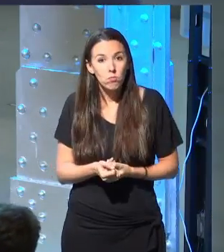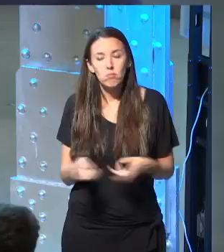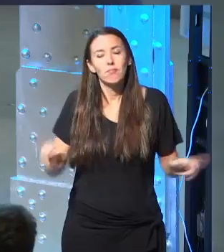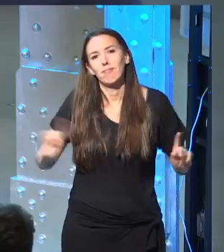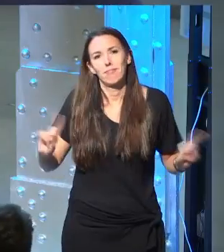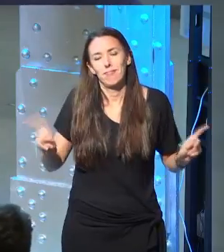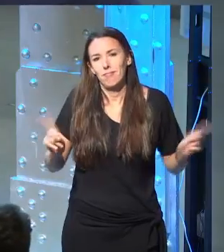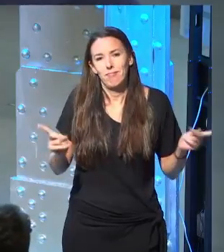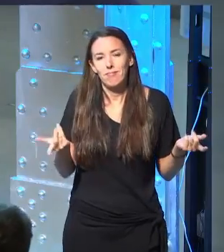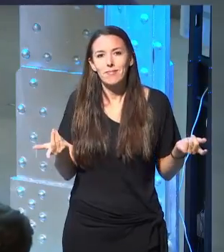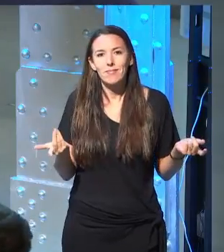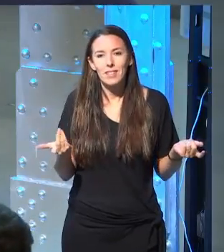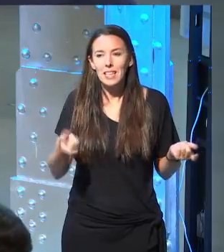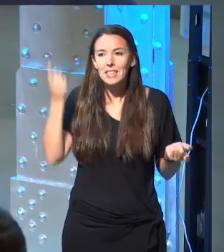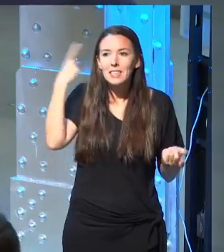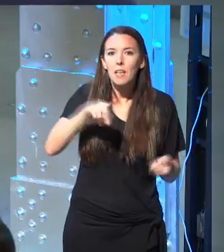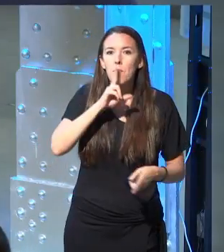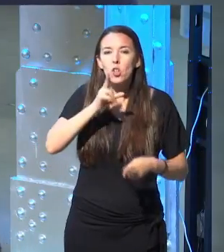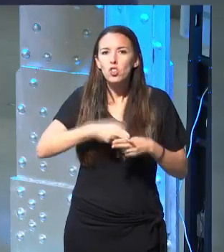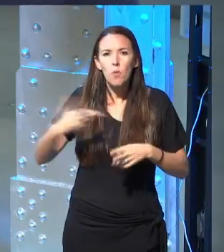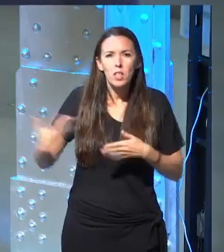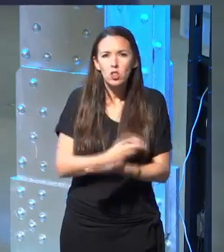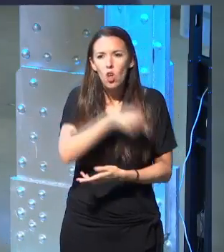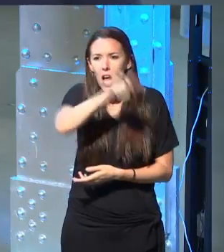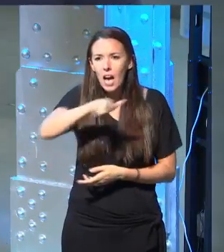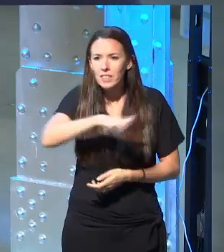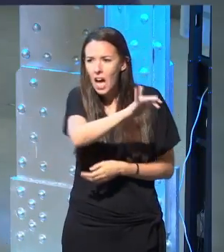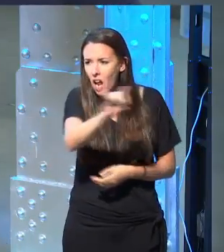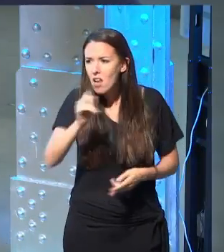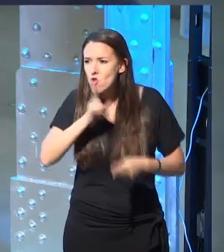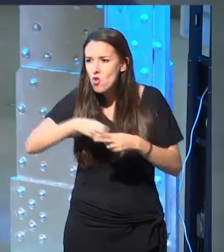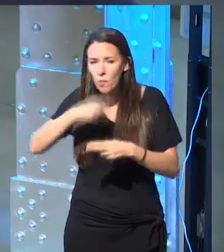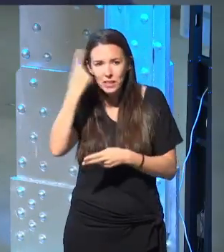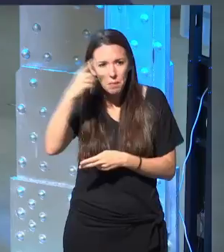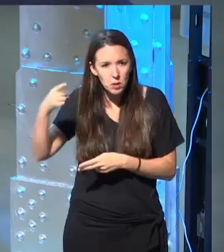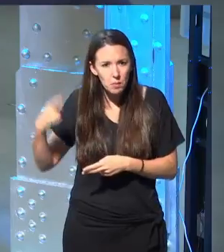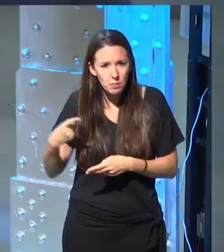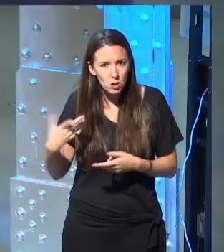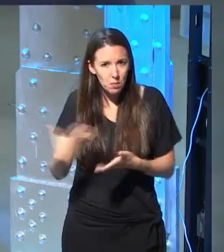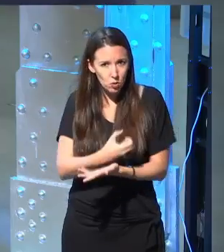No, bueno, ha entrado gente que... ¿Sabemos que... cómo se llama toda la gente que está en esta sala ahora mismo? Probablemente sí.